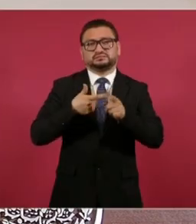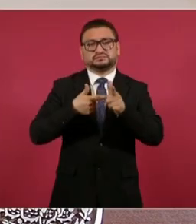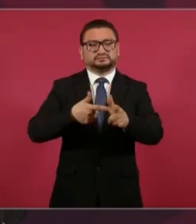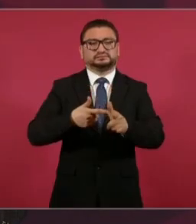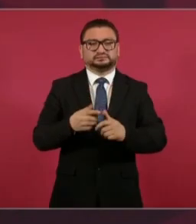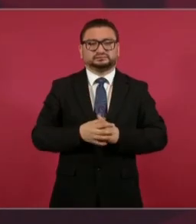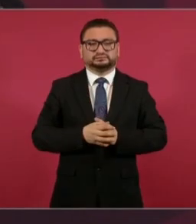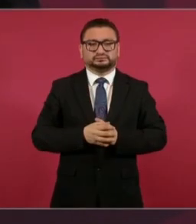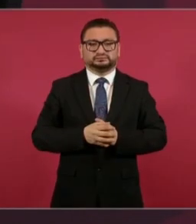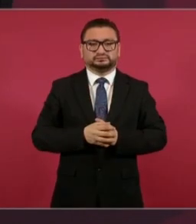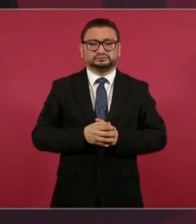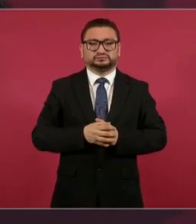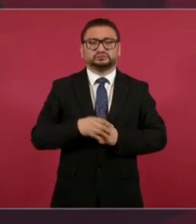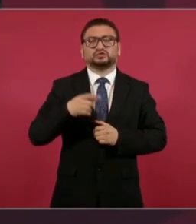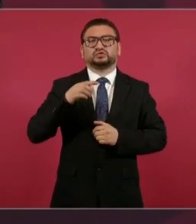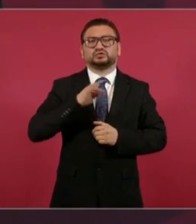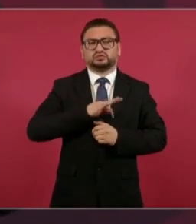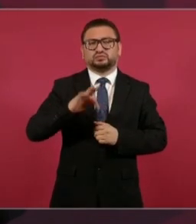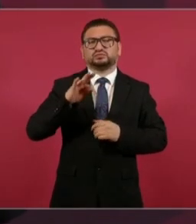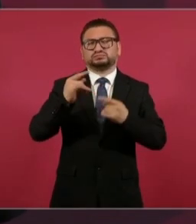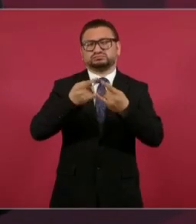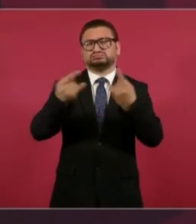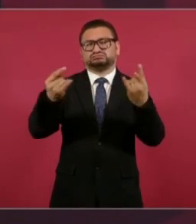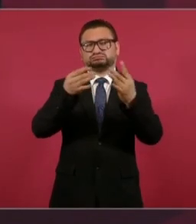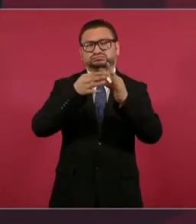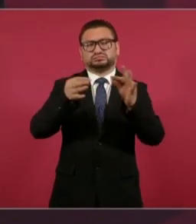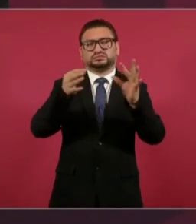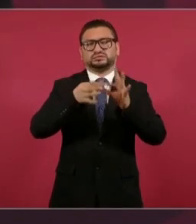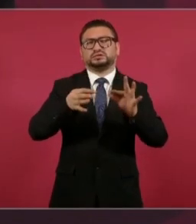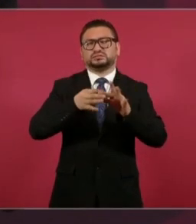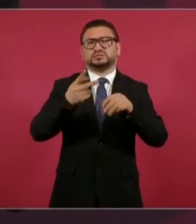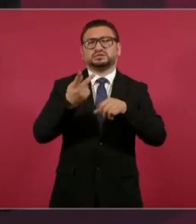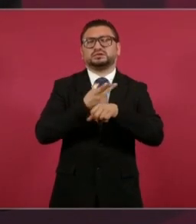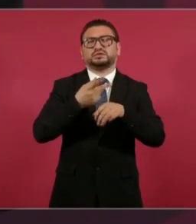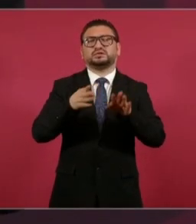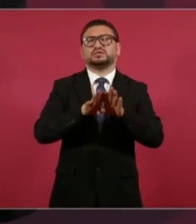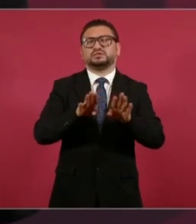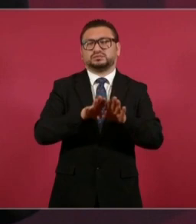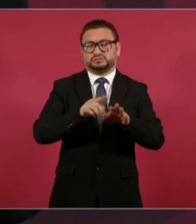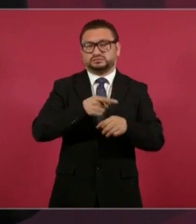muchísimo les puedo hasta contar la historia de como